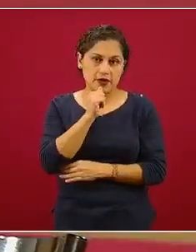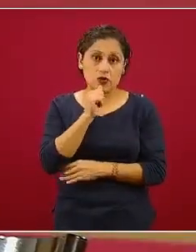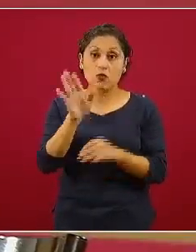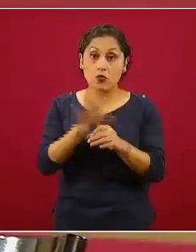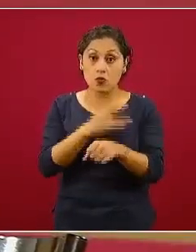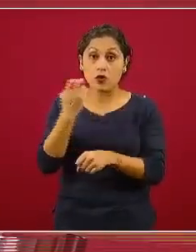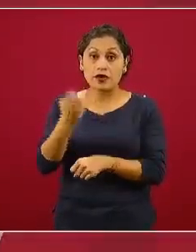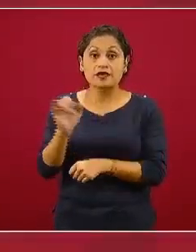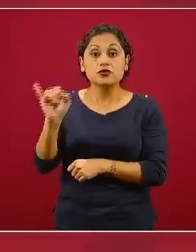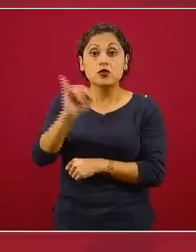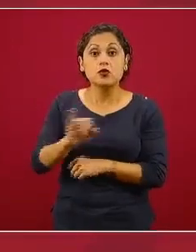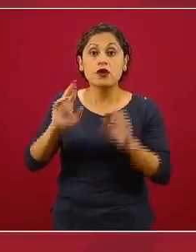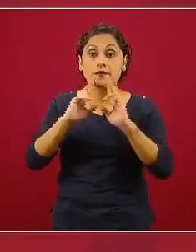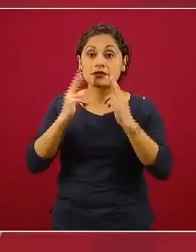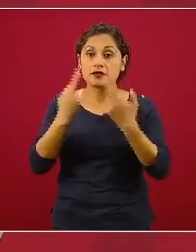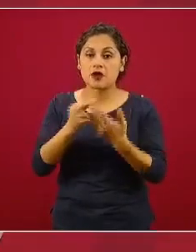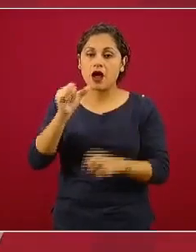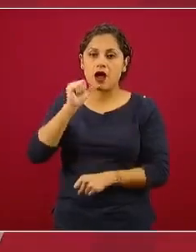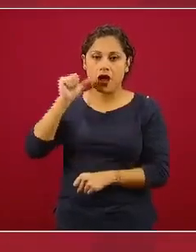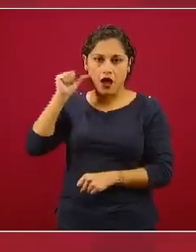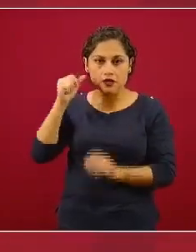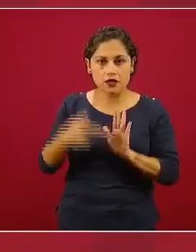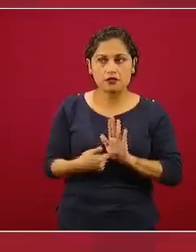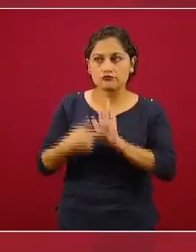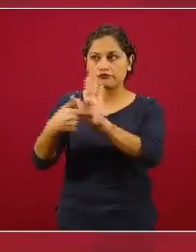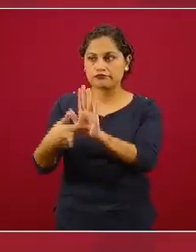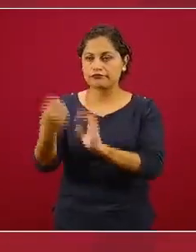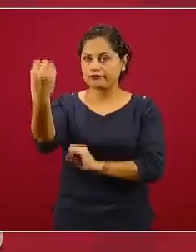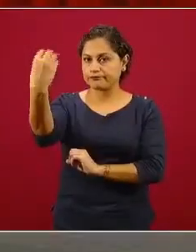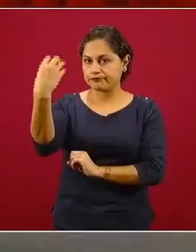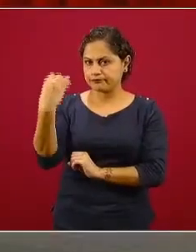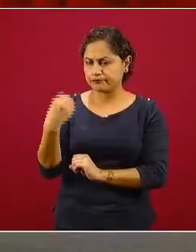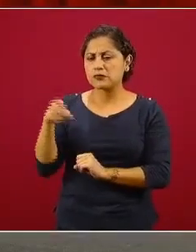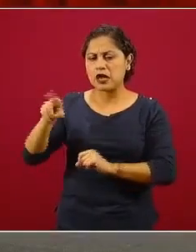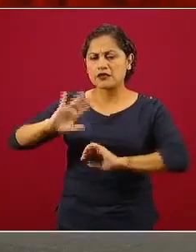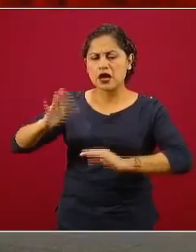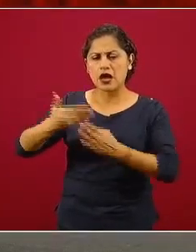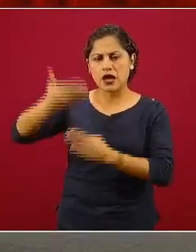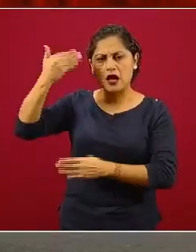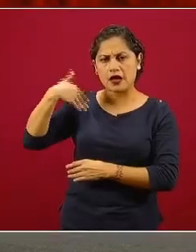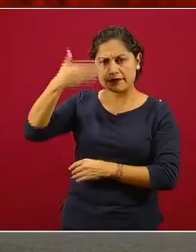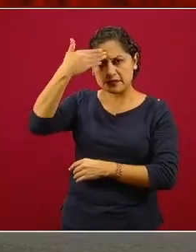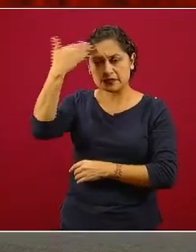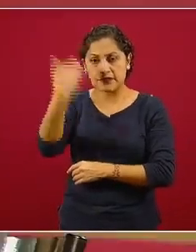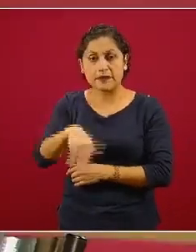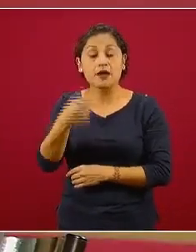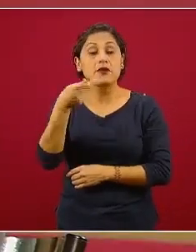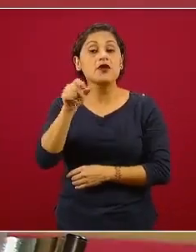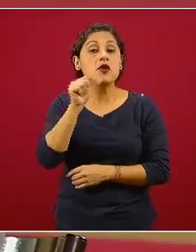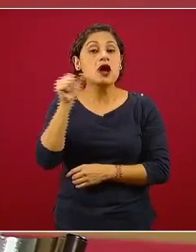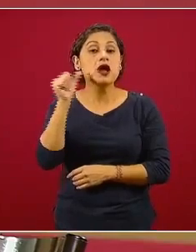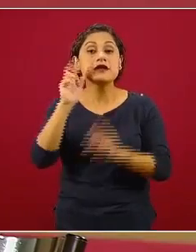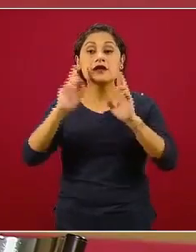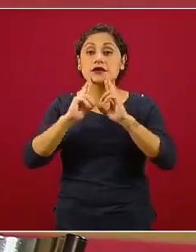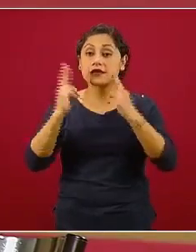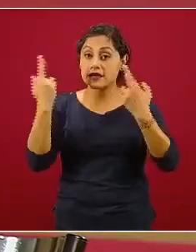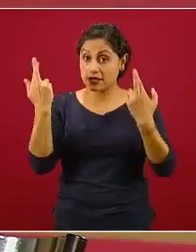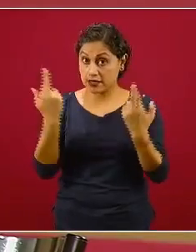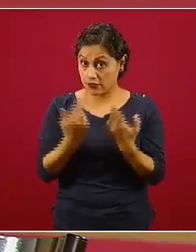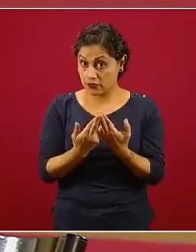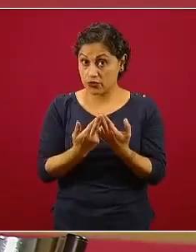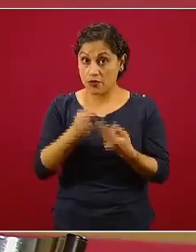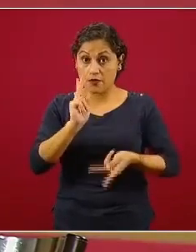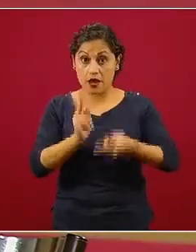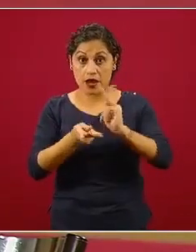le presentamos el semáforo, los resultados del semáforo, ya conocía los preliminares y la metodología, pero ayer que justamente después de que hablamos con